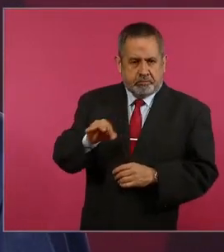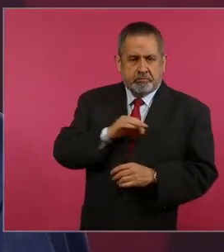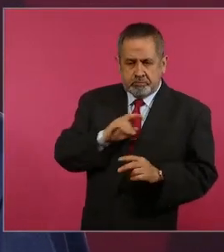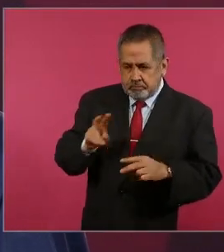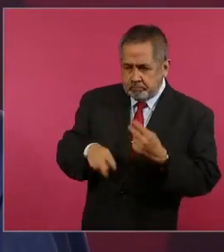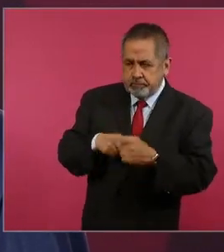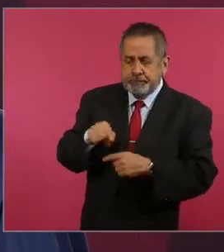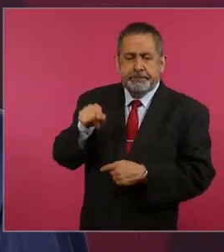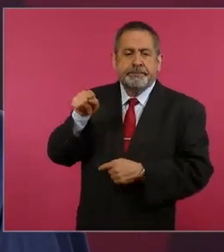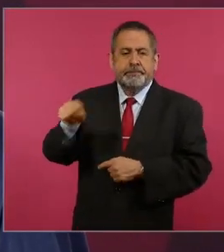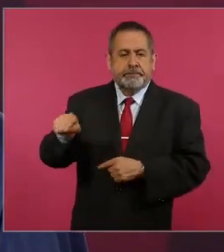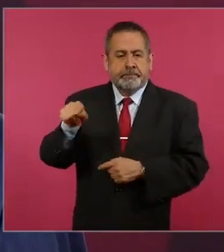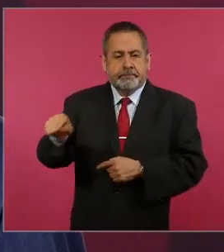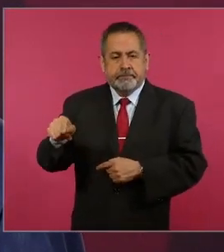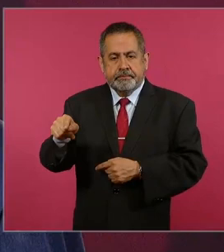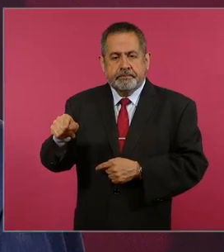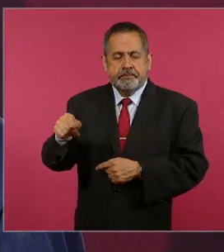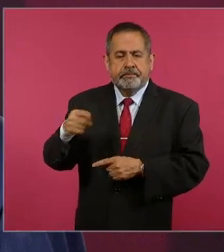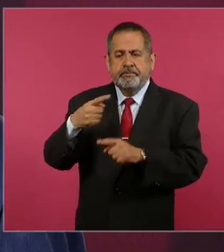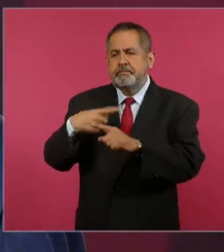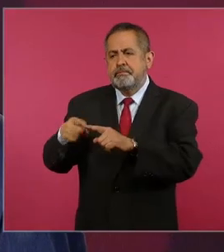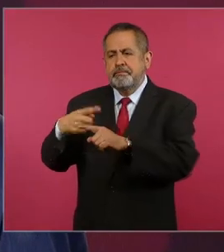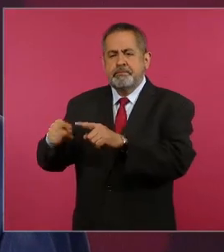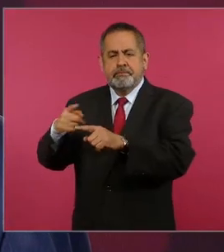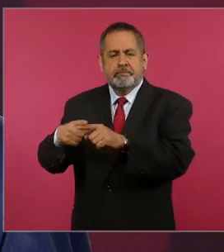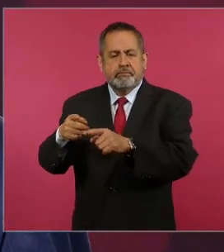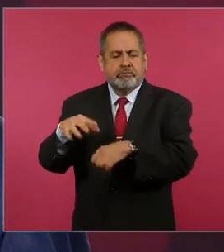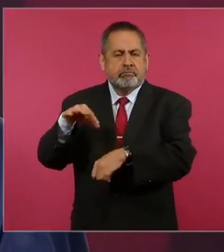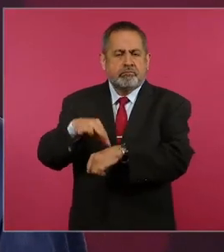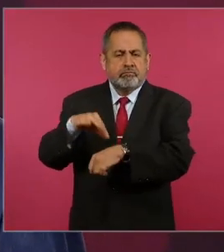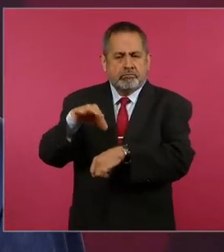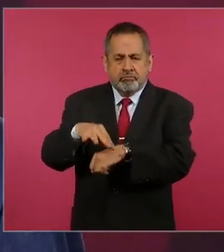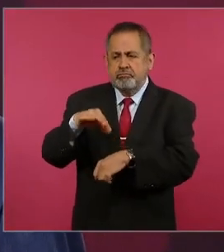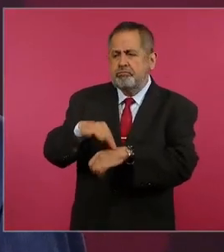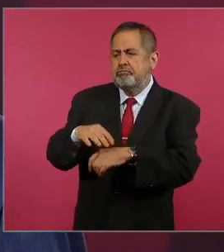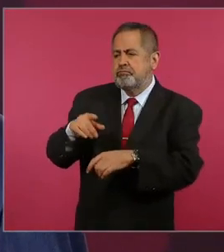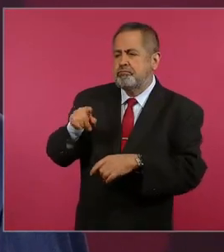atendido o atendida por un médico